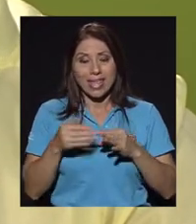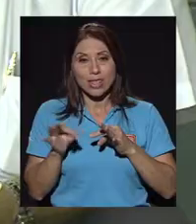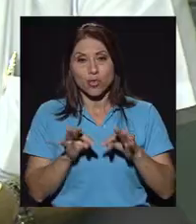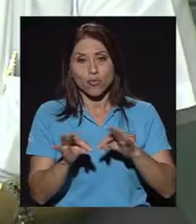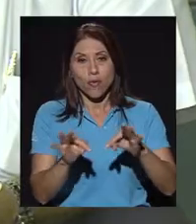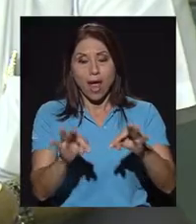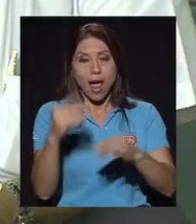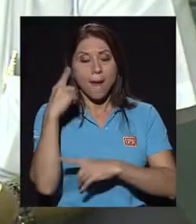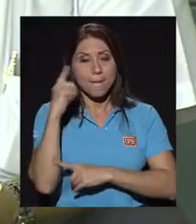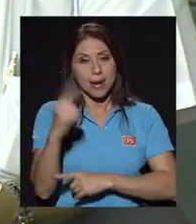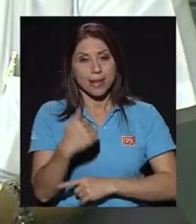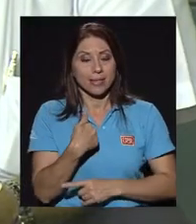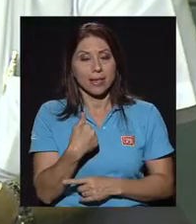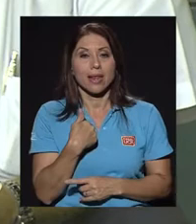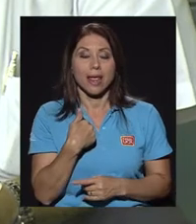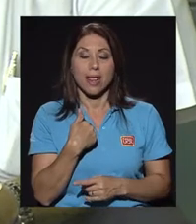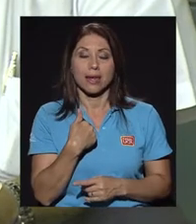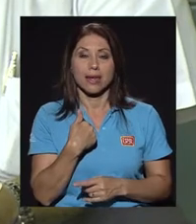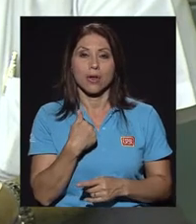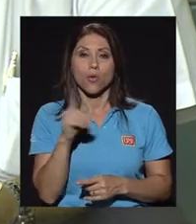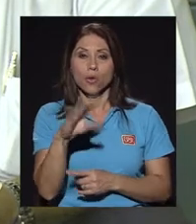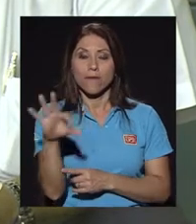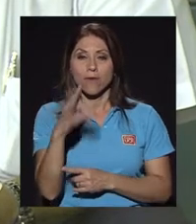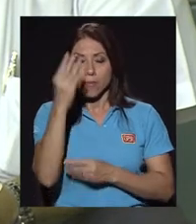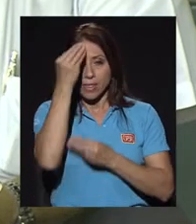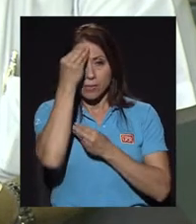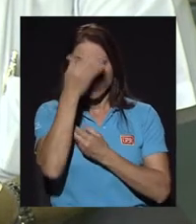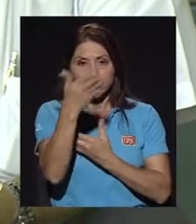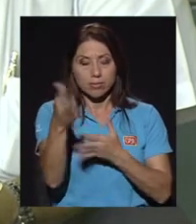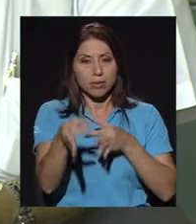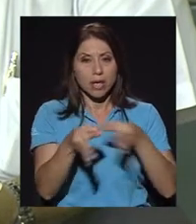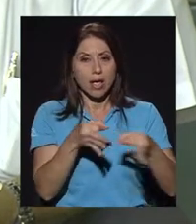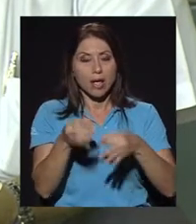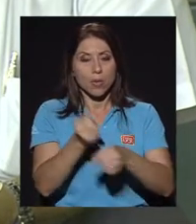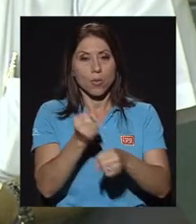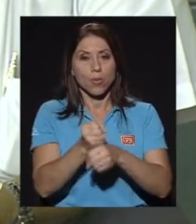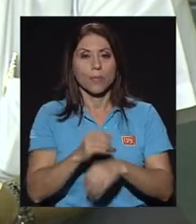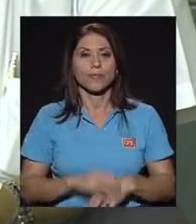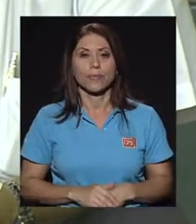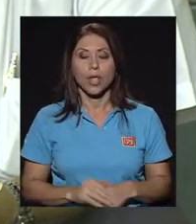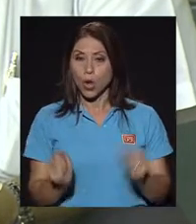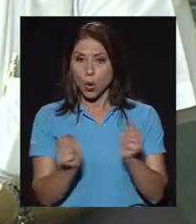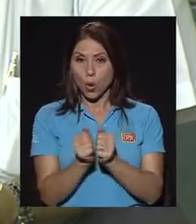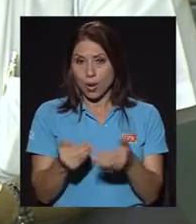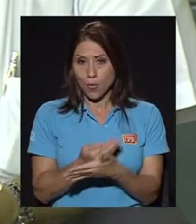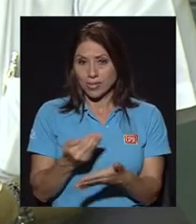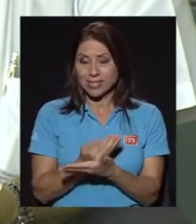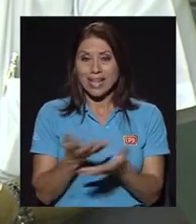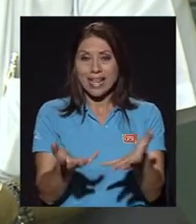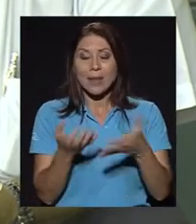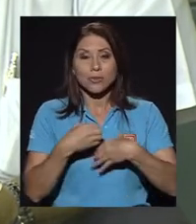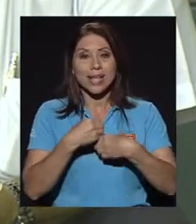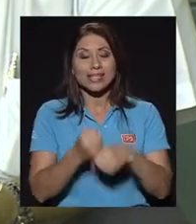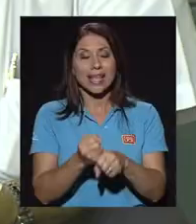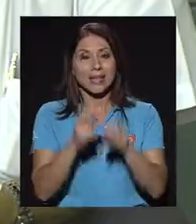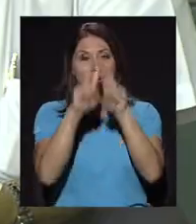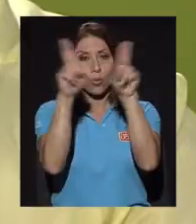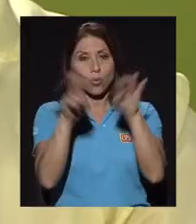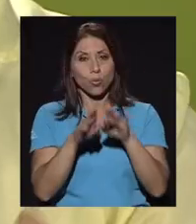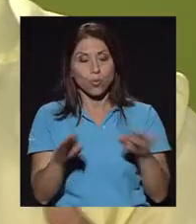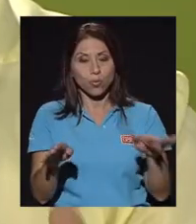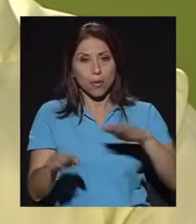Turrialba, para tener una rendición de cuentas bien amplia. Con la modernización pretendemos hacer una plataforma